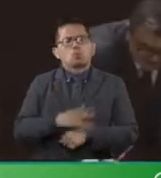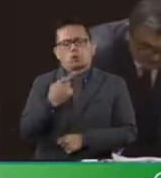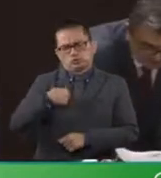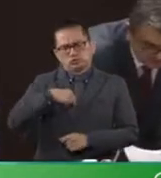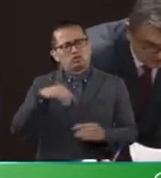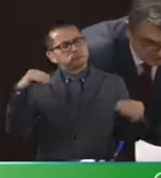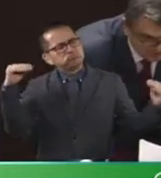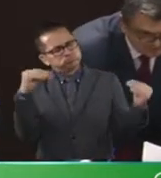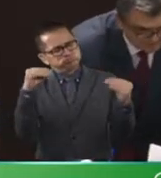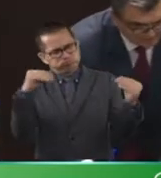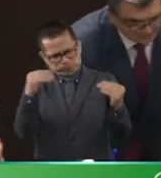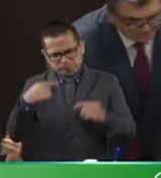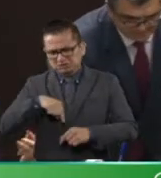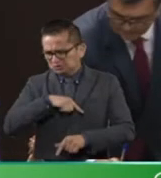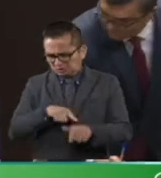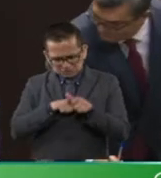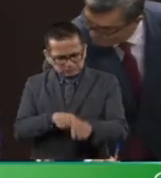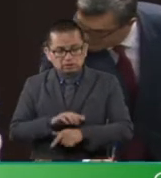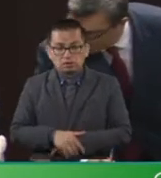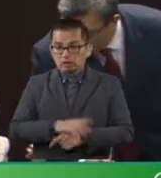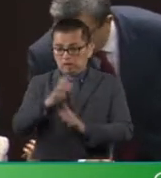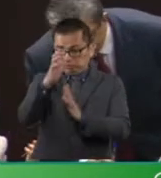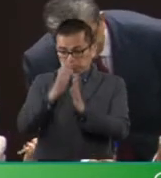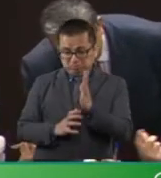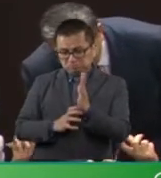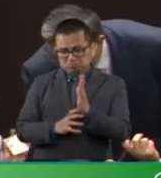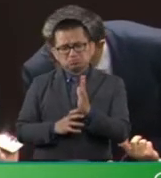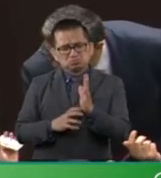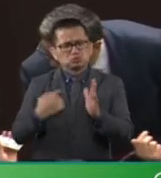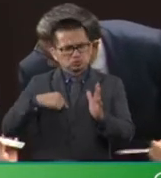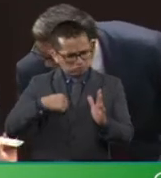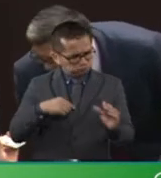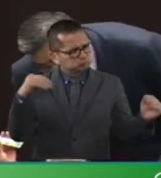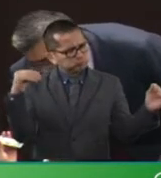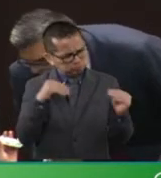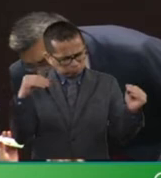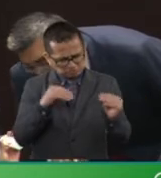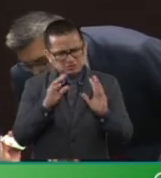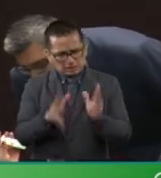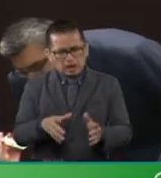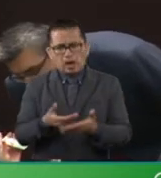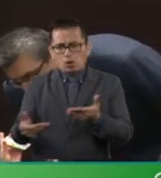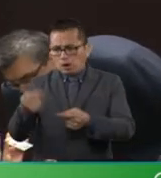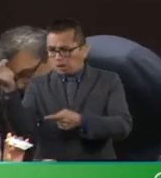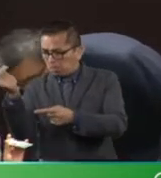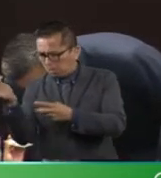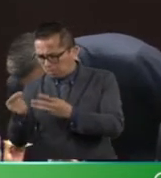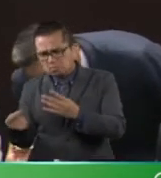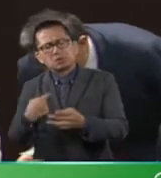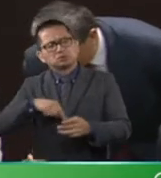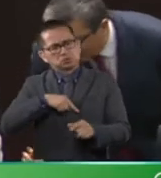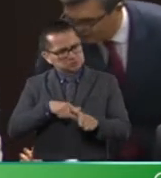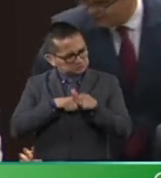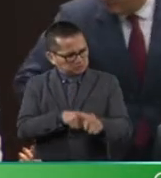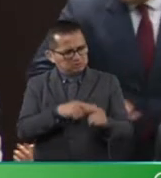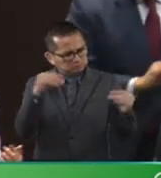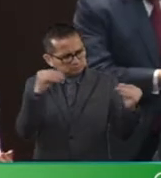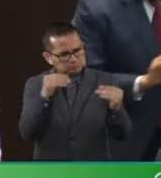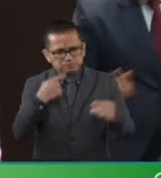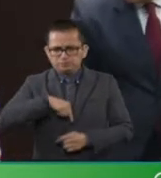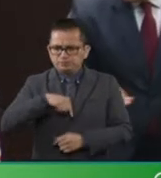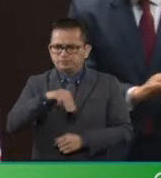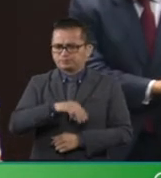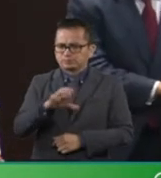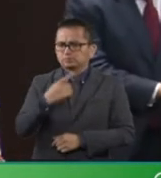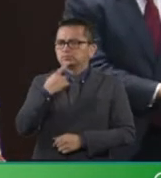hicimos en lo general Seguiremos también en este debate en las reservas En lo particular y Seguiremos en movimiento ciudadano levantando la